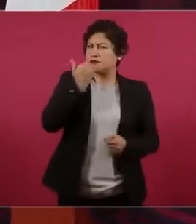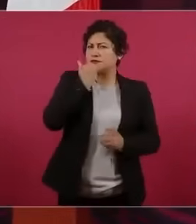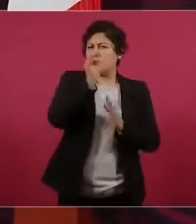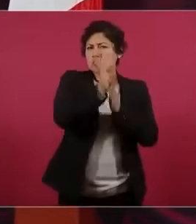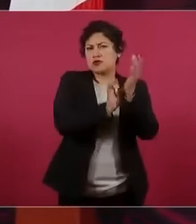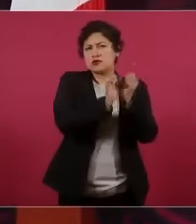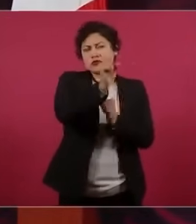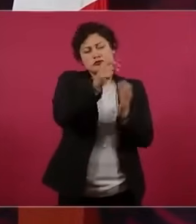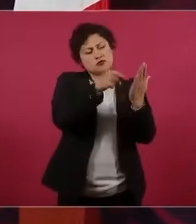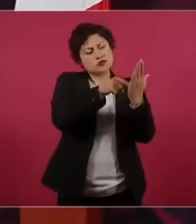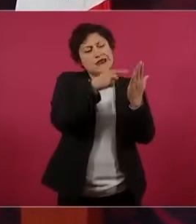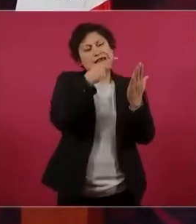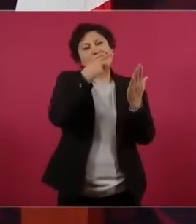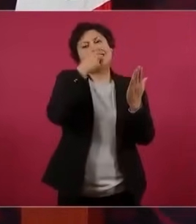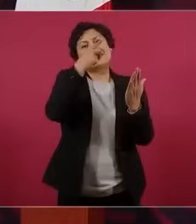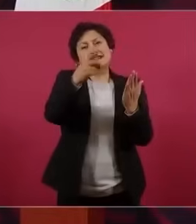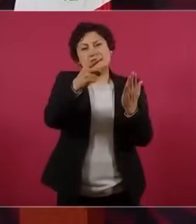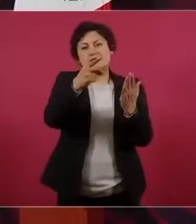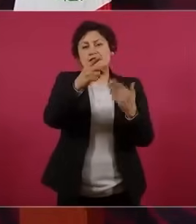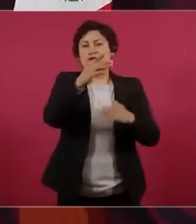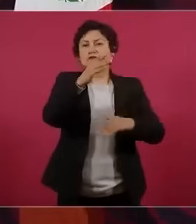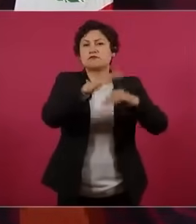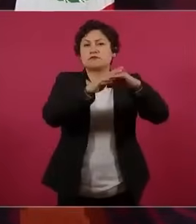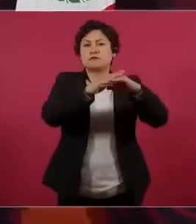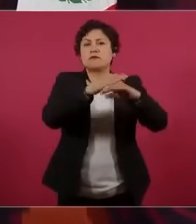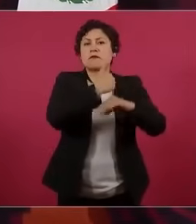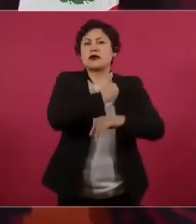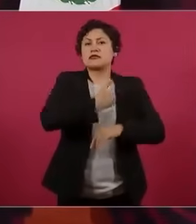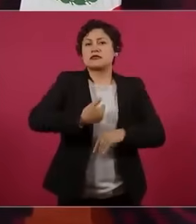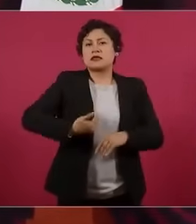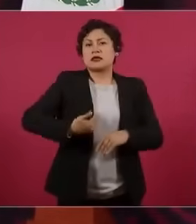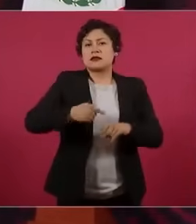más que el presidente de la República?